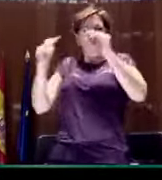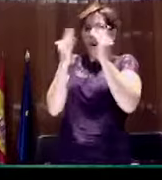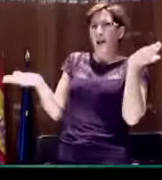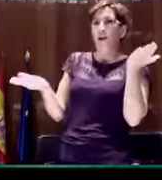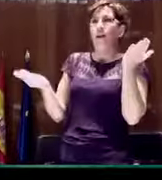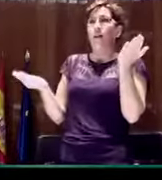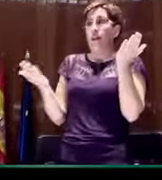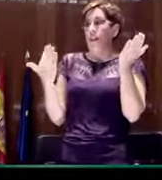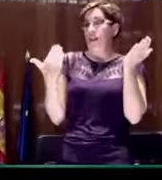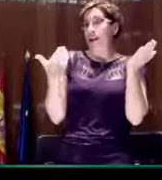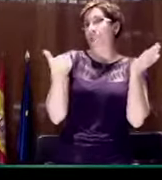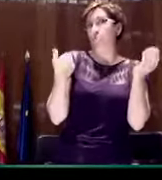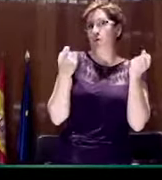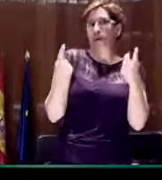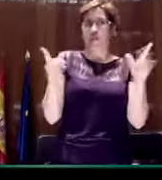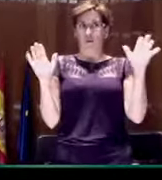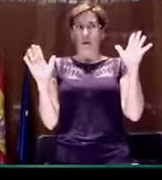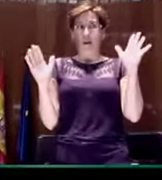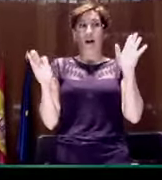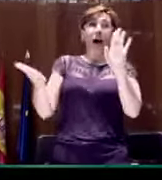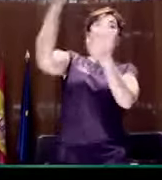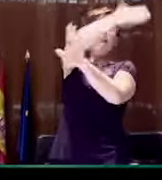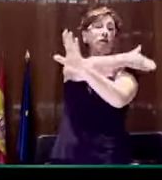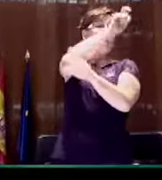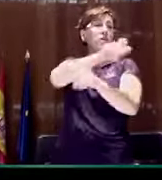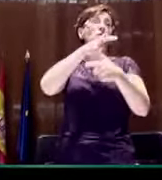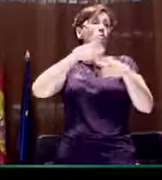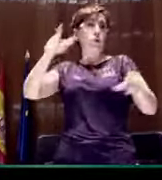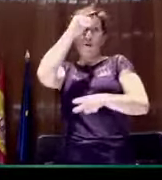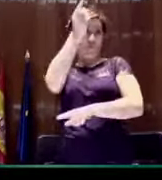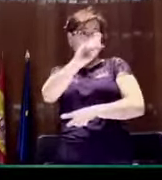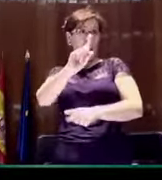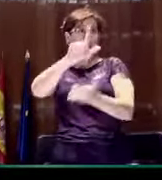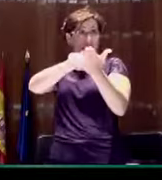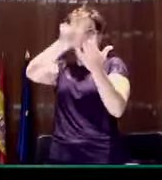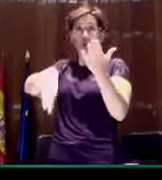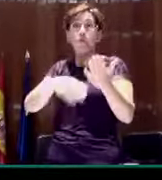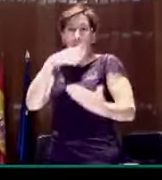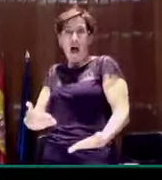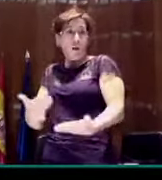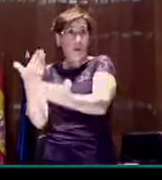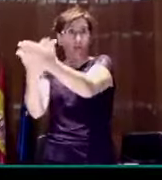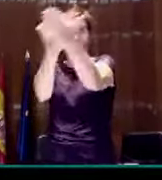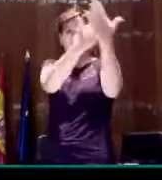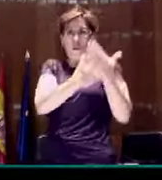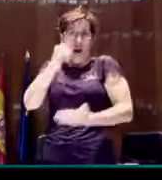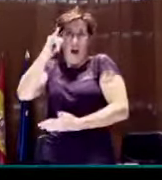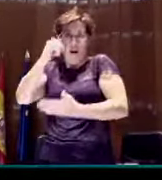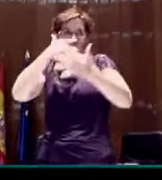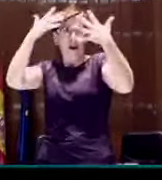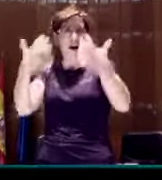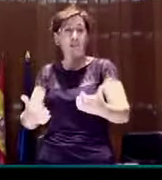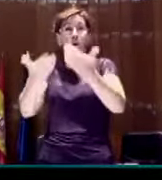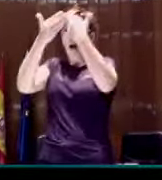tiempo que nos hemos dado cuenta, antes los propios lingüistas no pensaban que era una verdadera lengua, pero ahora lo sabemos, todas las investigaciones lo prueban, y aún